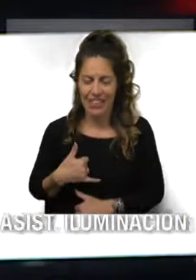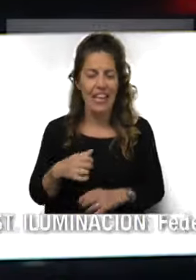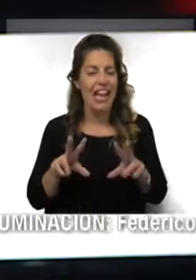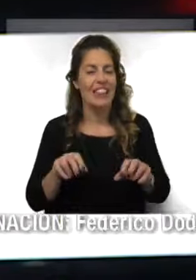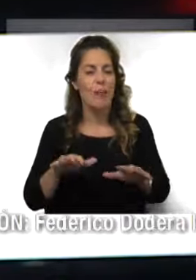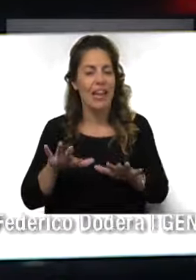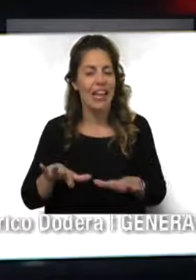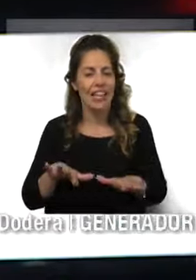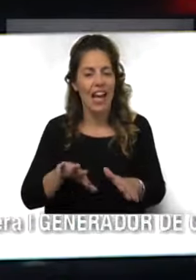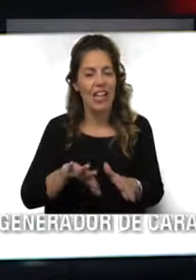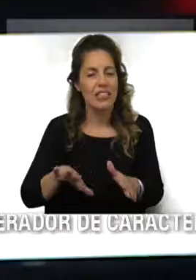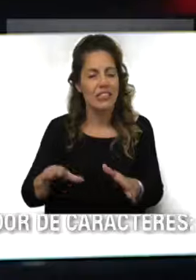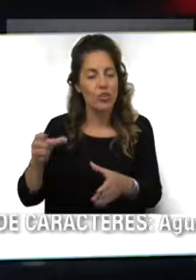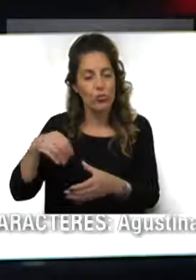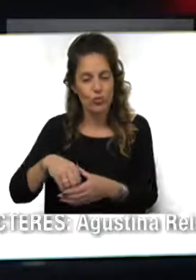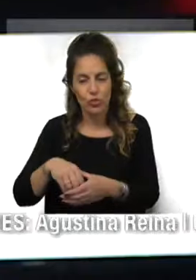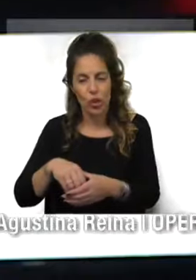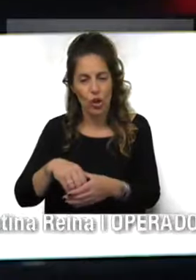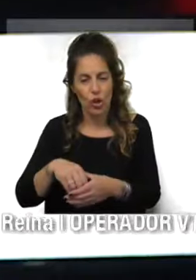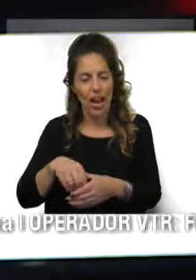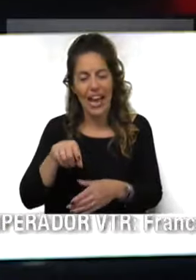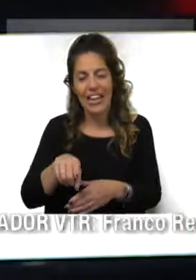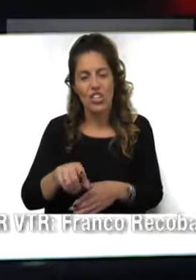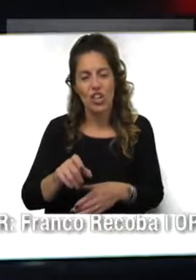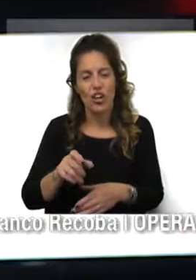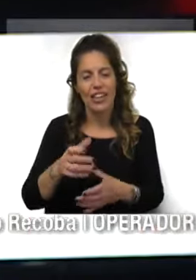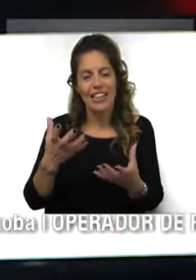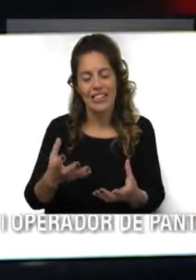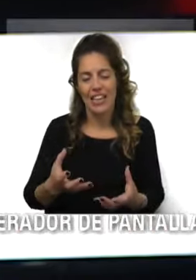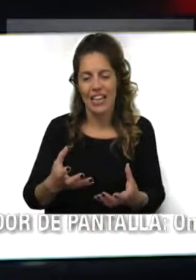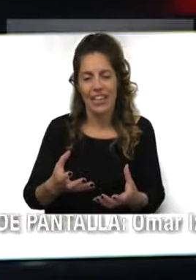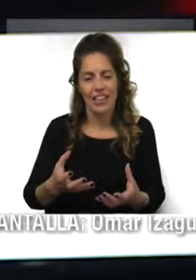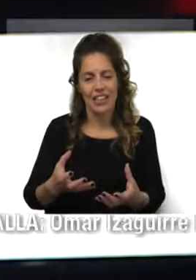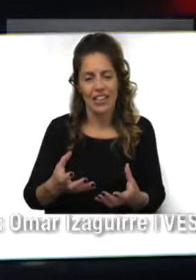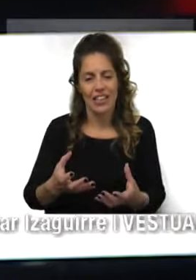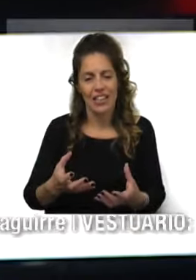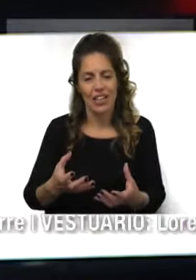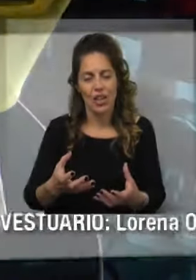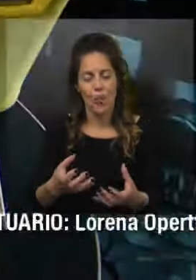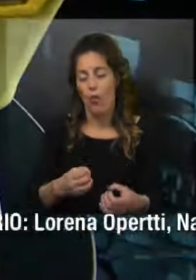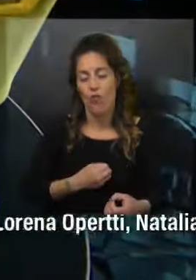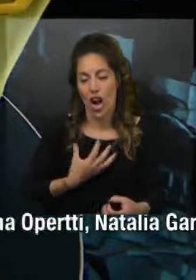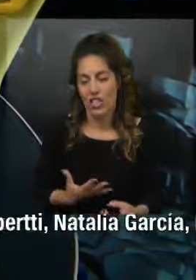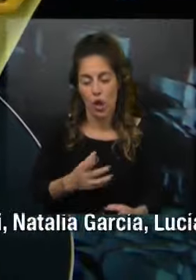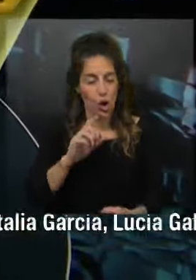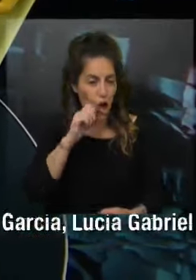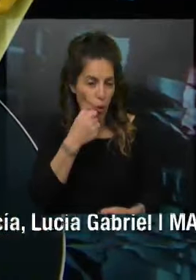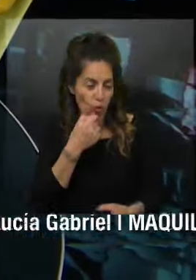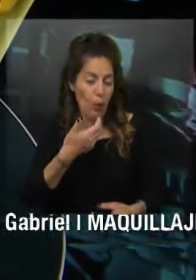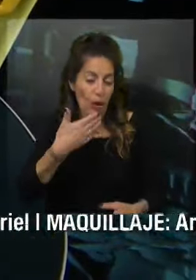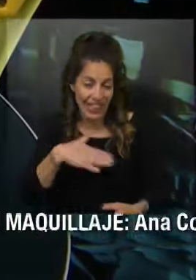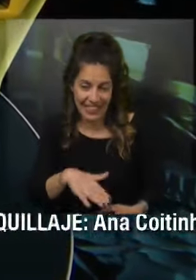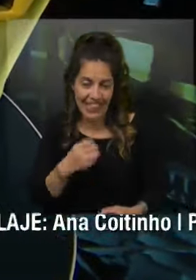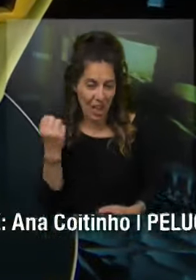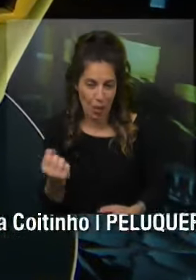queda circunscrito solo a aquellos que desean este y por vocación o porque les gusta o por o porque entienden la